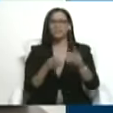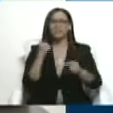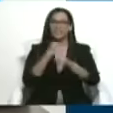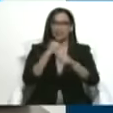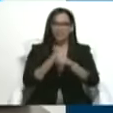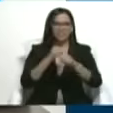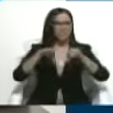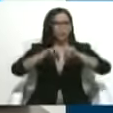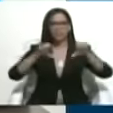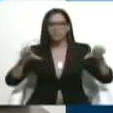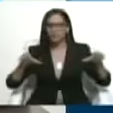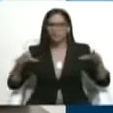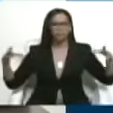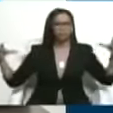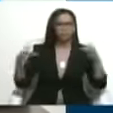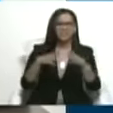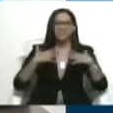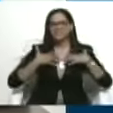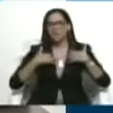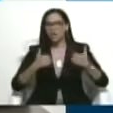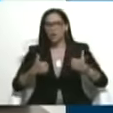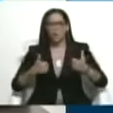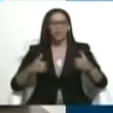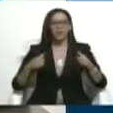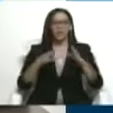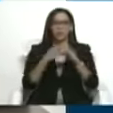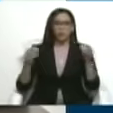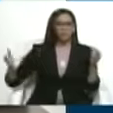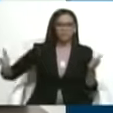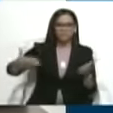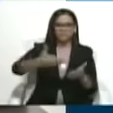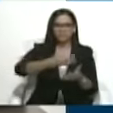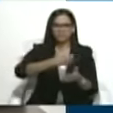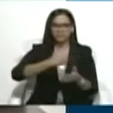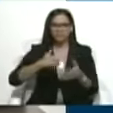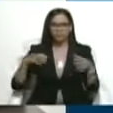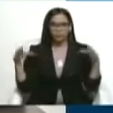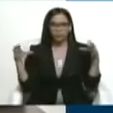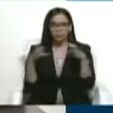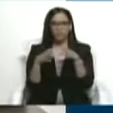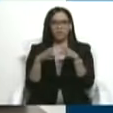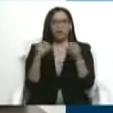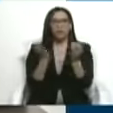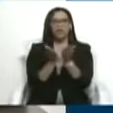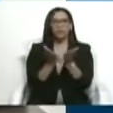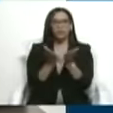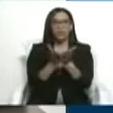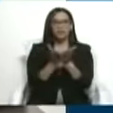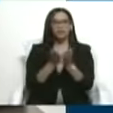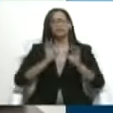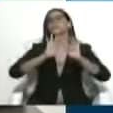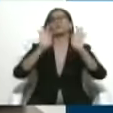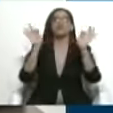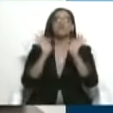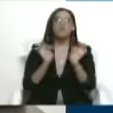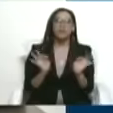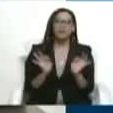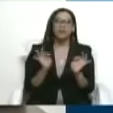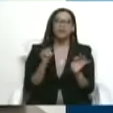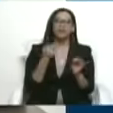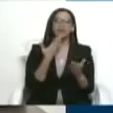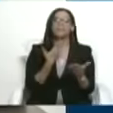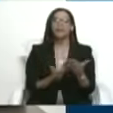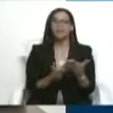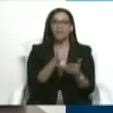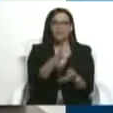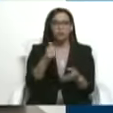educación, salud y todo lo que tiene que ver con los estudiantes, de manera tal de que esto le permita a